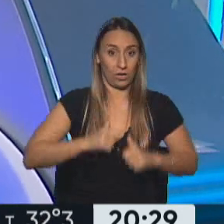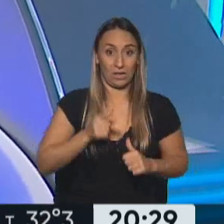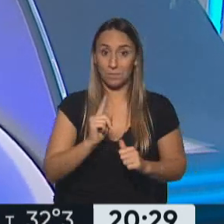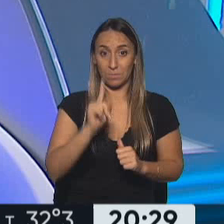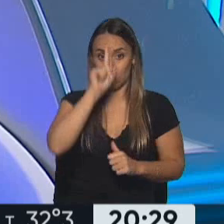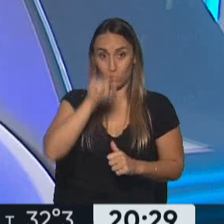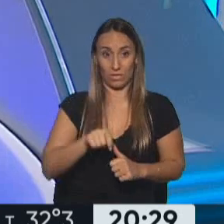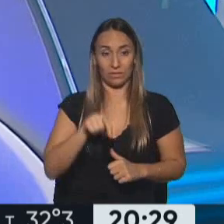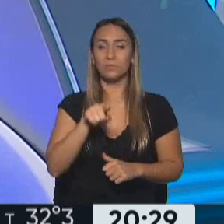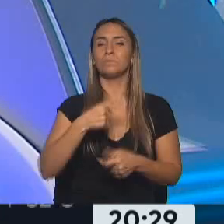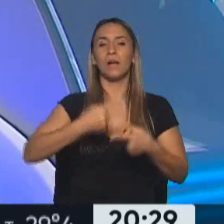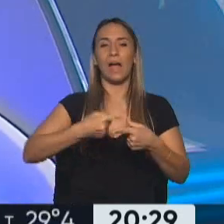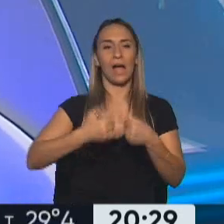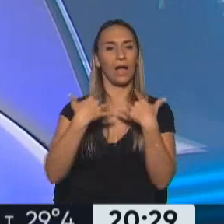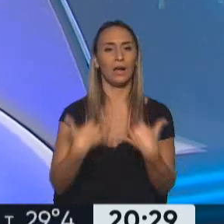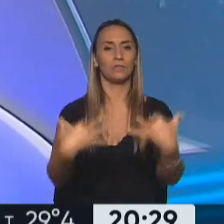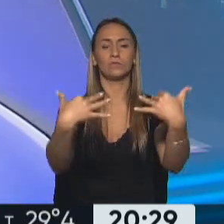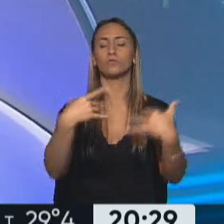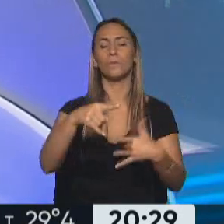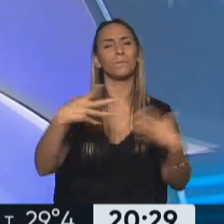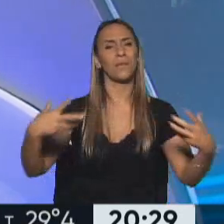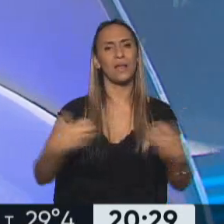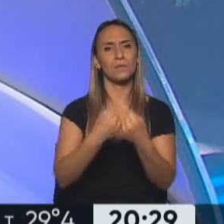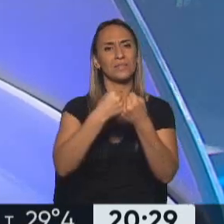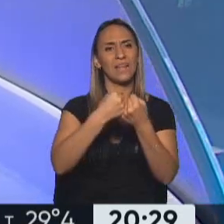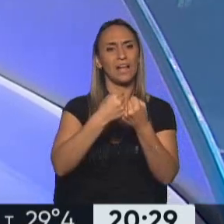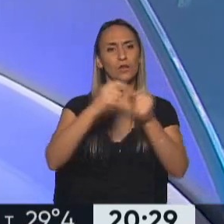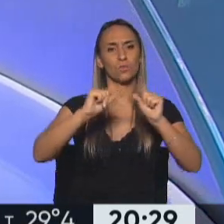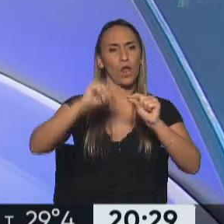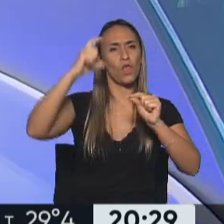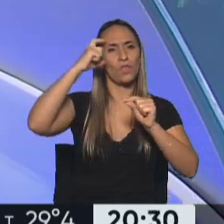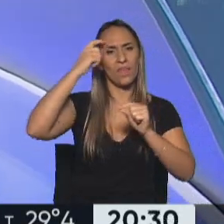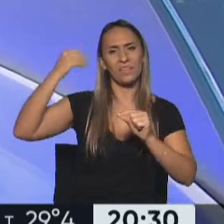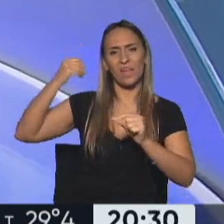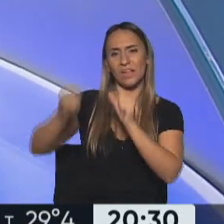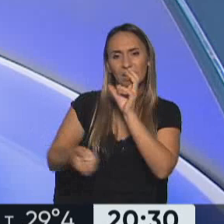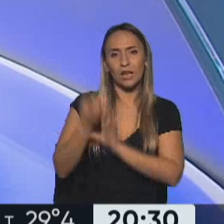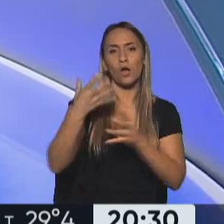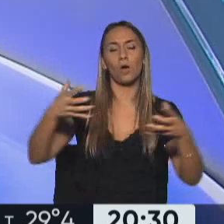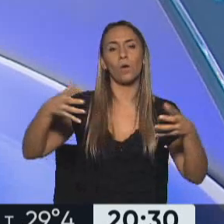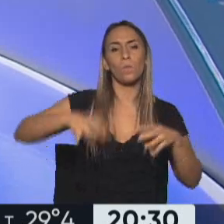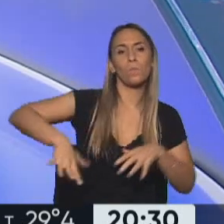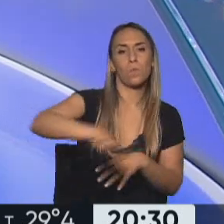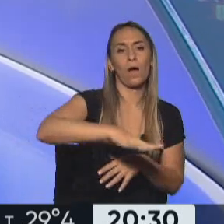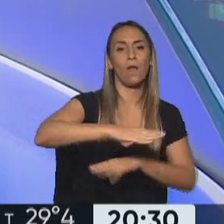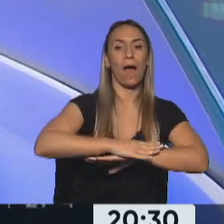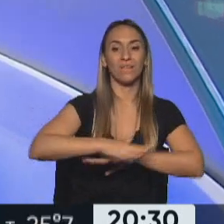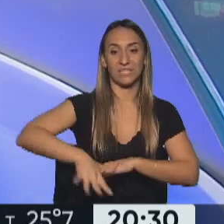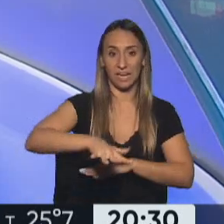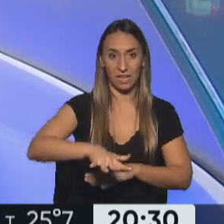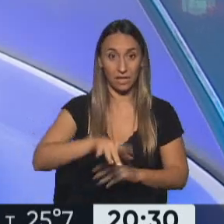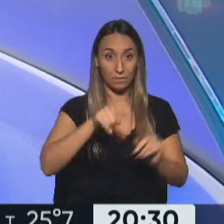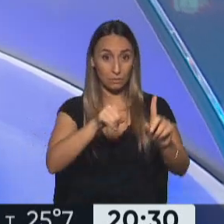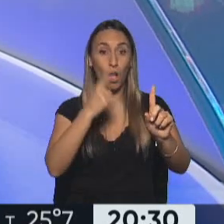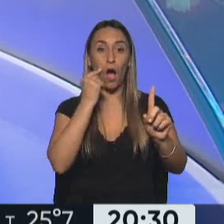es un acto durante el aniversario, el 10º aniversario de la creación del Polo de Avellaneda. ¿Y este tipo es el espía? Ese